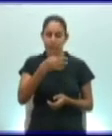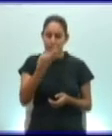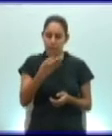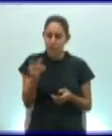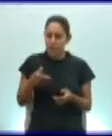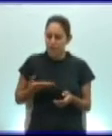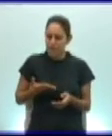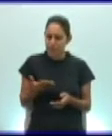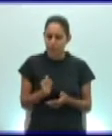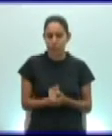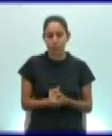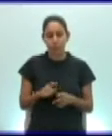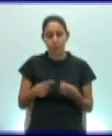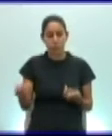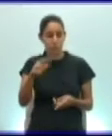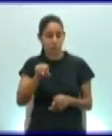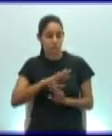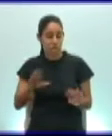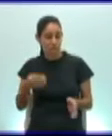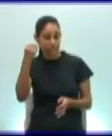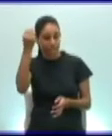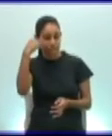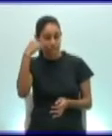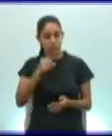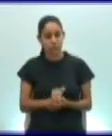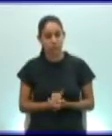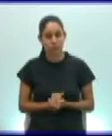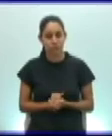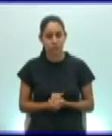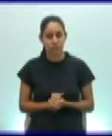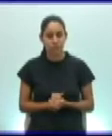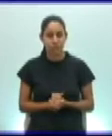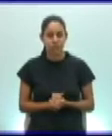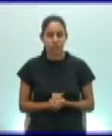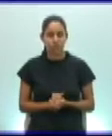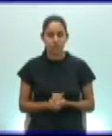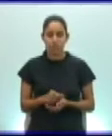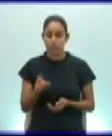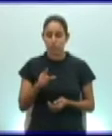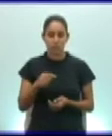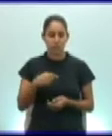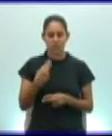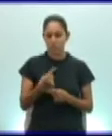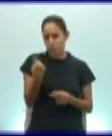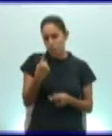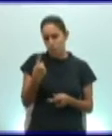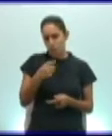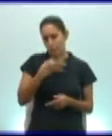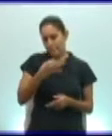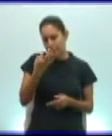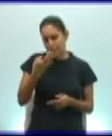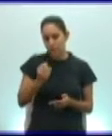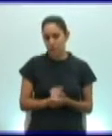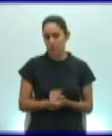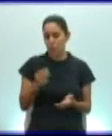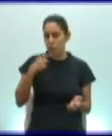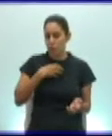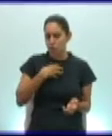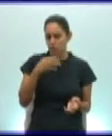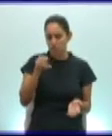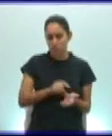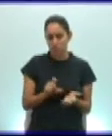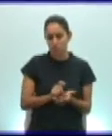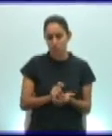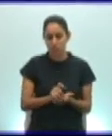posible porque son hechos que ya ustedes conocen. No es el hecho de que ustedes los sinteticen nuevamente, los tengan en su cuaderno. ¿Dónde está